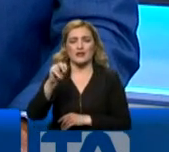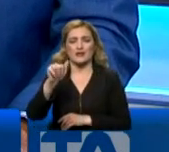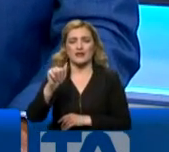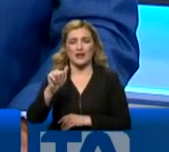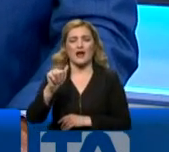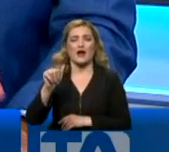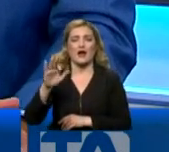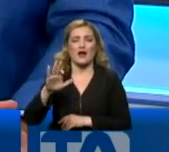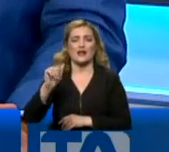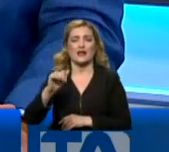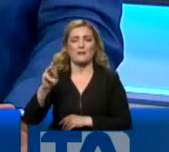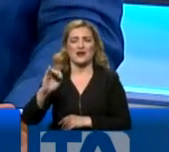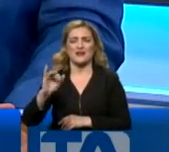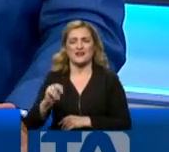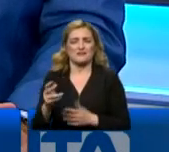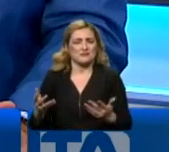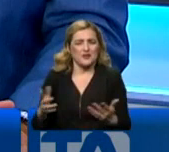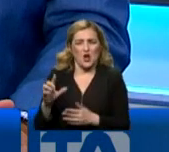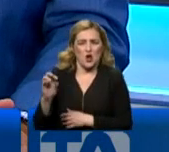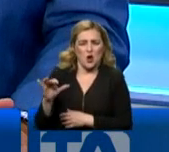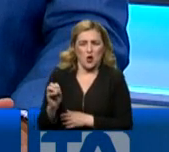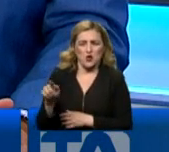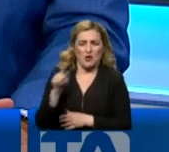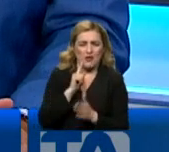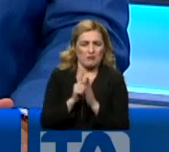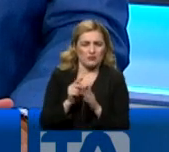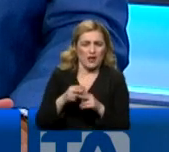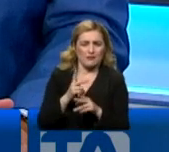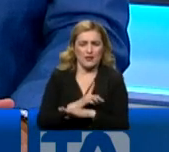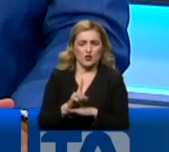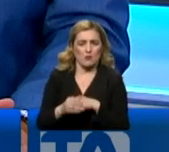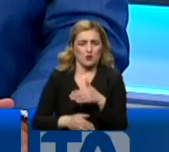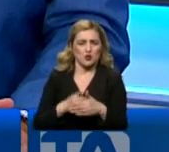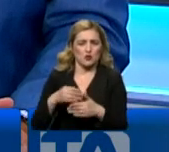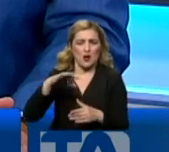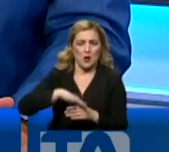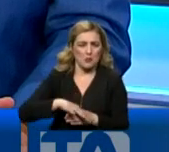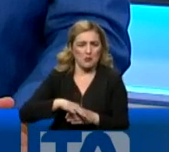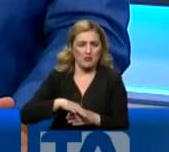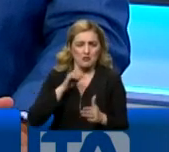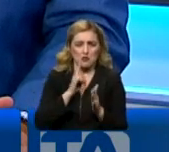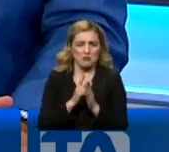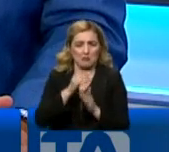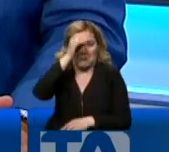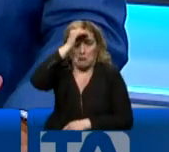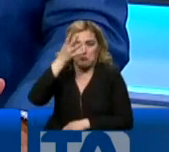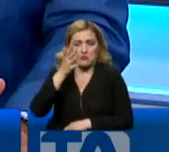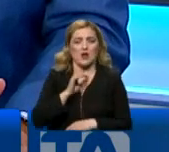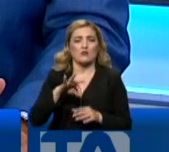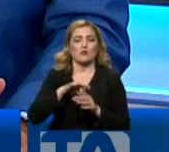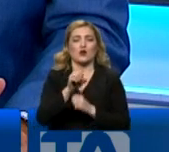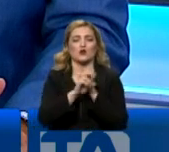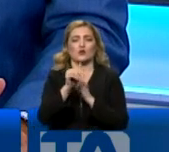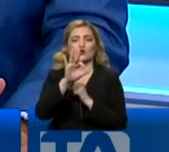conocer sobre las denuncias de presunta injerencia de Luis Loyo, exdirector de procesos electorales en las seccionales de 2019.